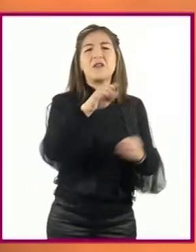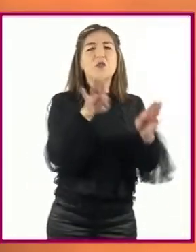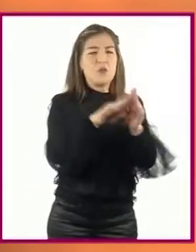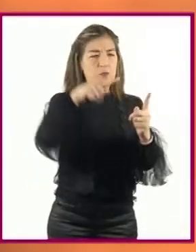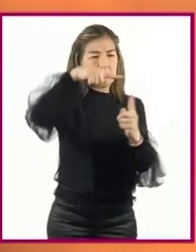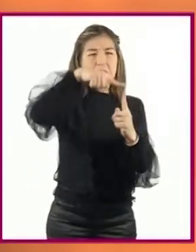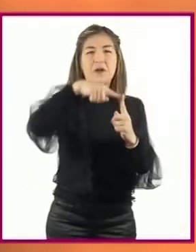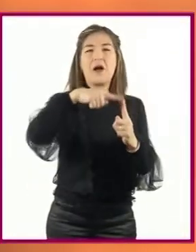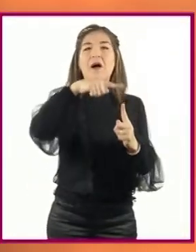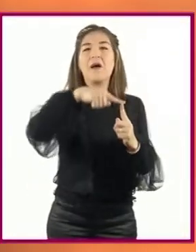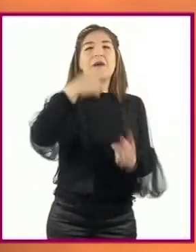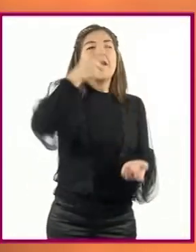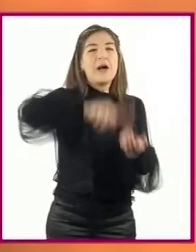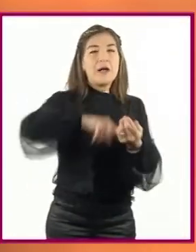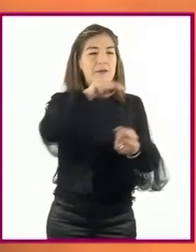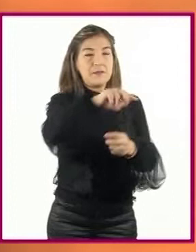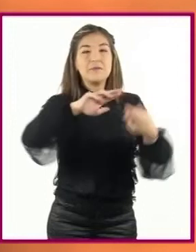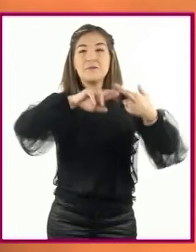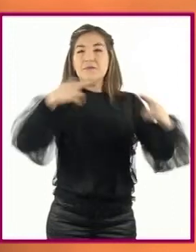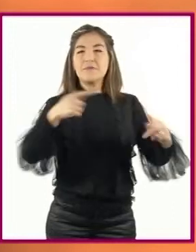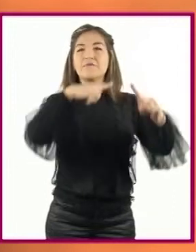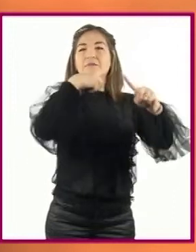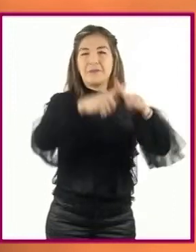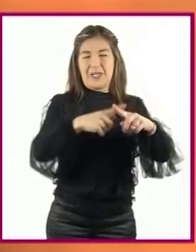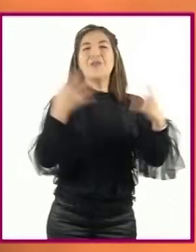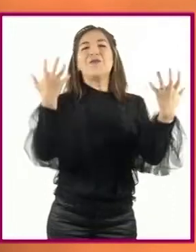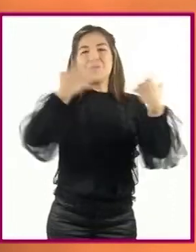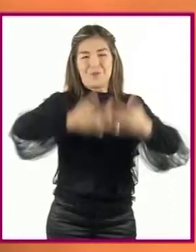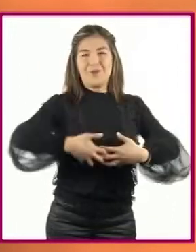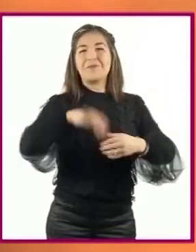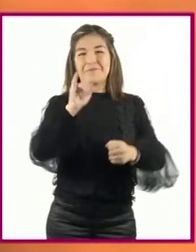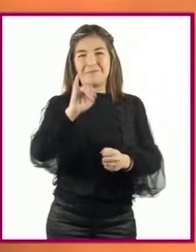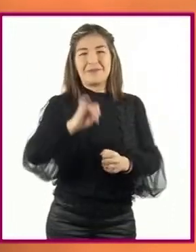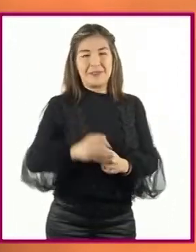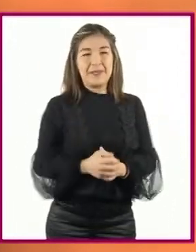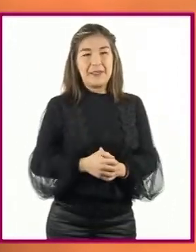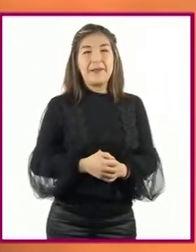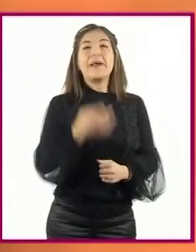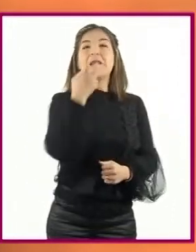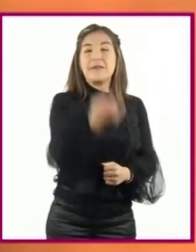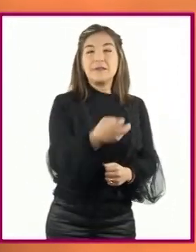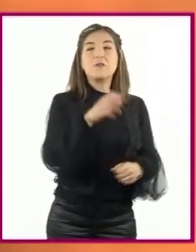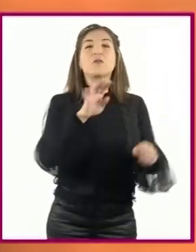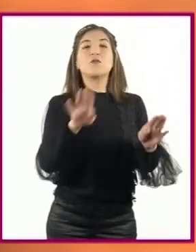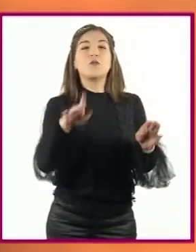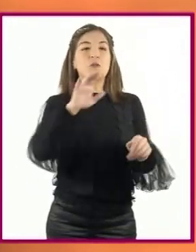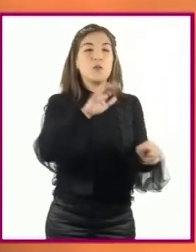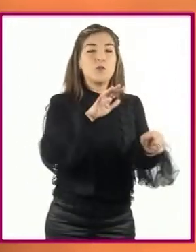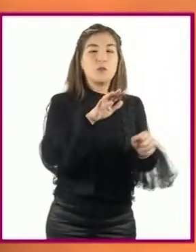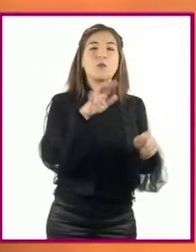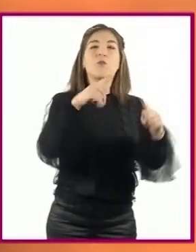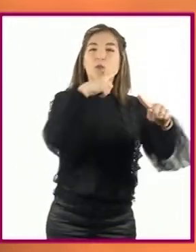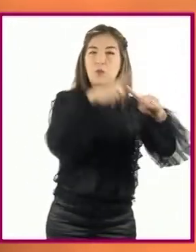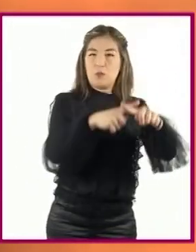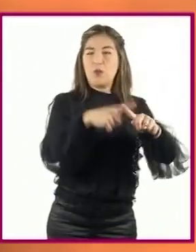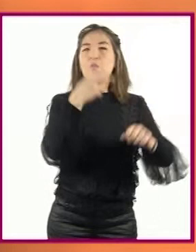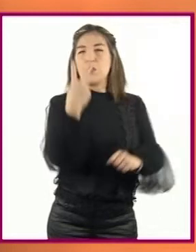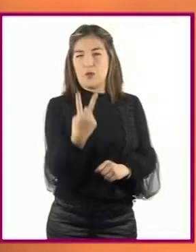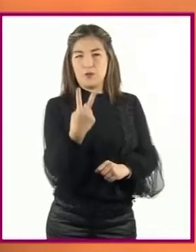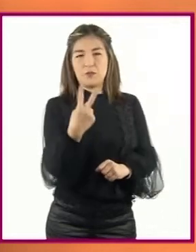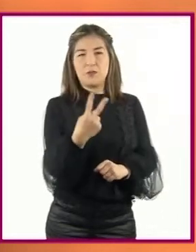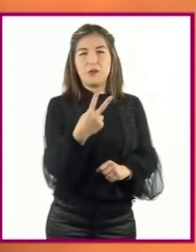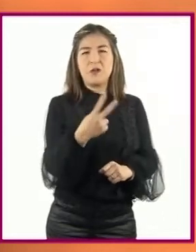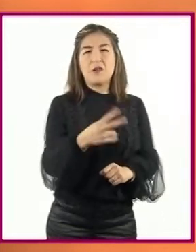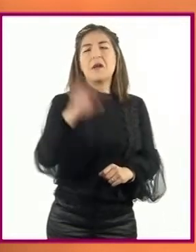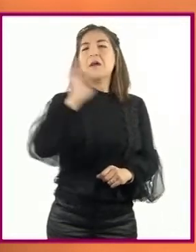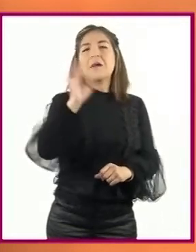divisiones, la relación multiplicativa sí funciona. Ahora, solo hemos multiplicado por 2. ¿Sucederá